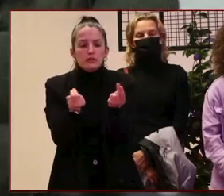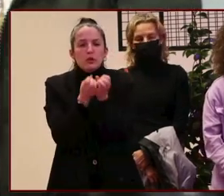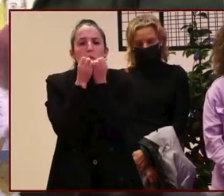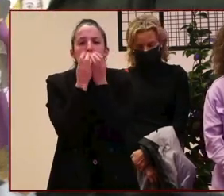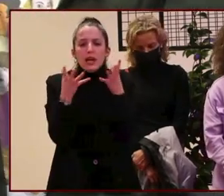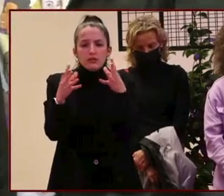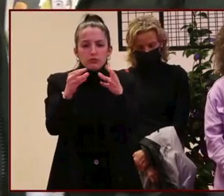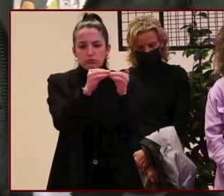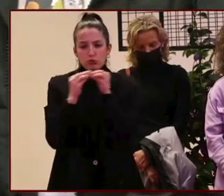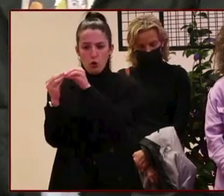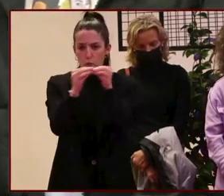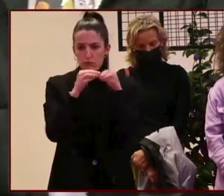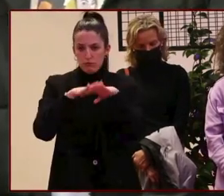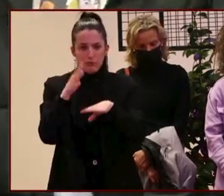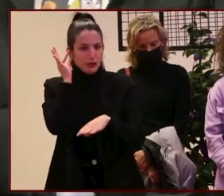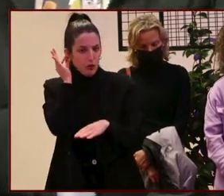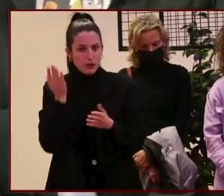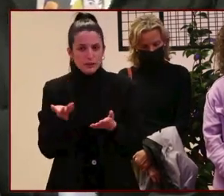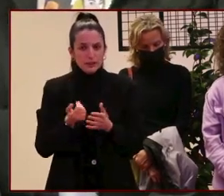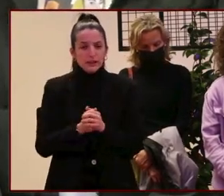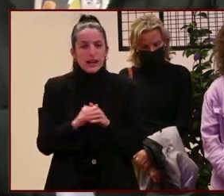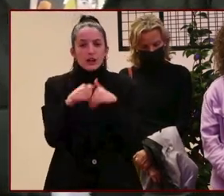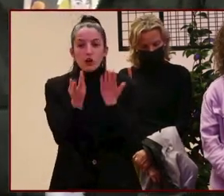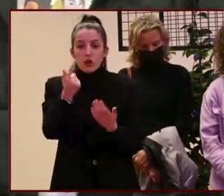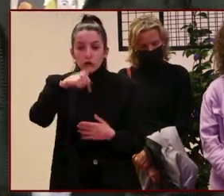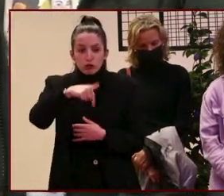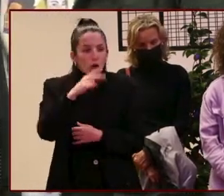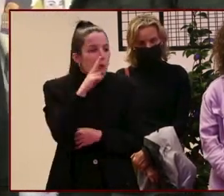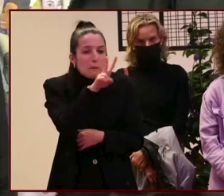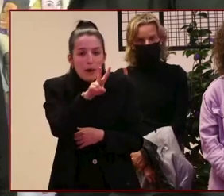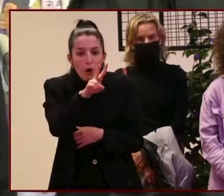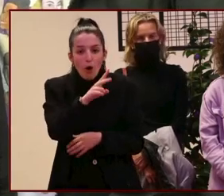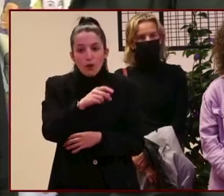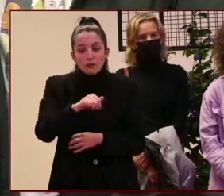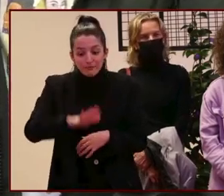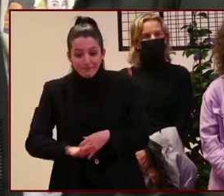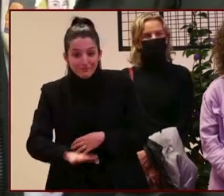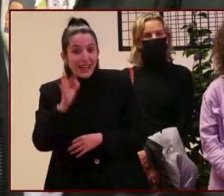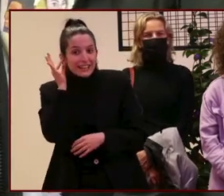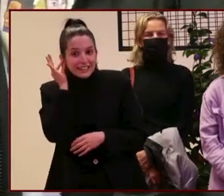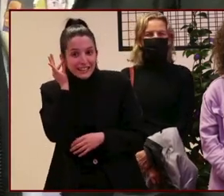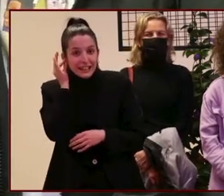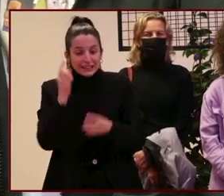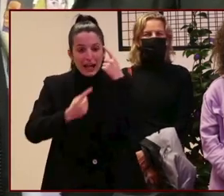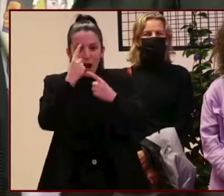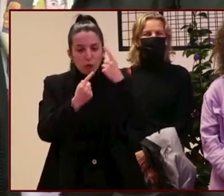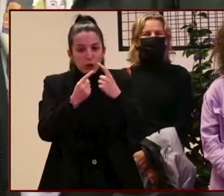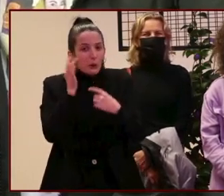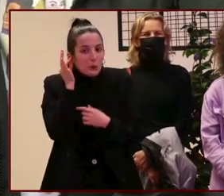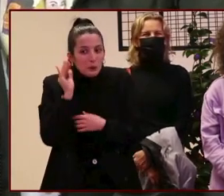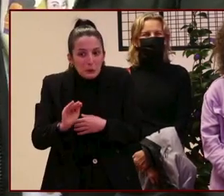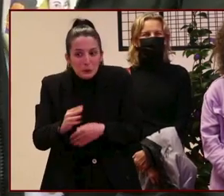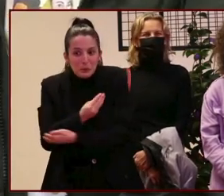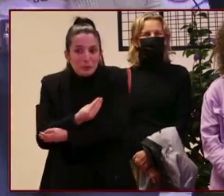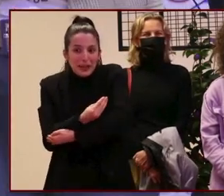yo sigo aquí beso a nenas pequeñas alguna muy pequeña que que lo